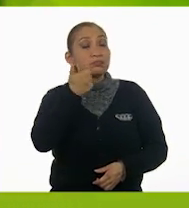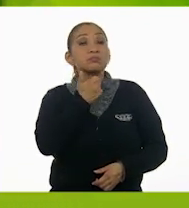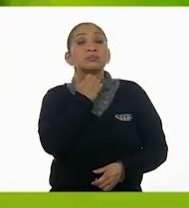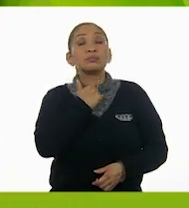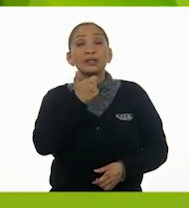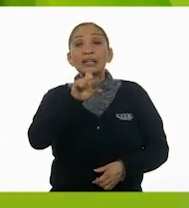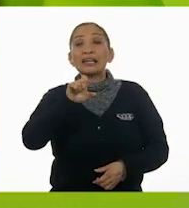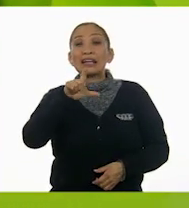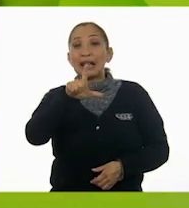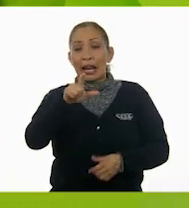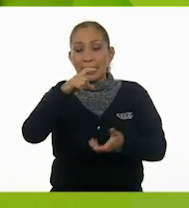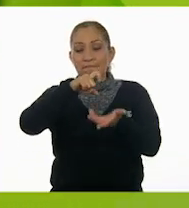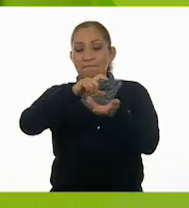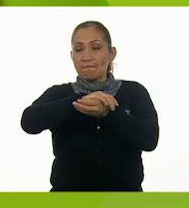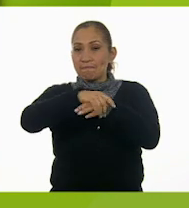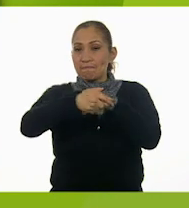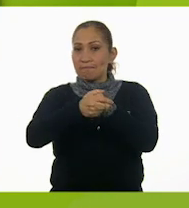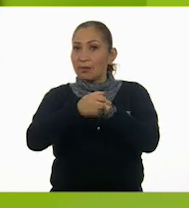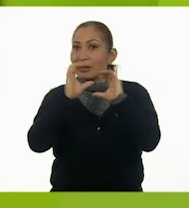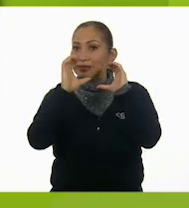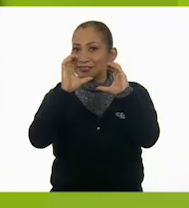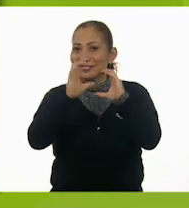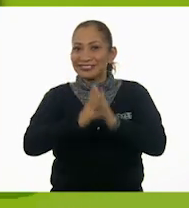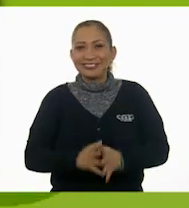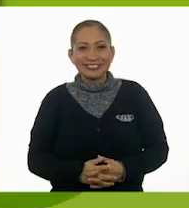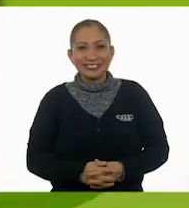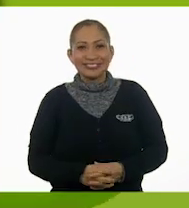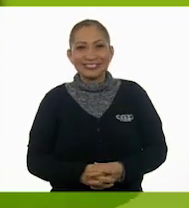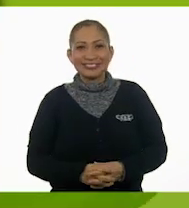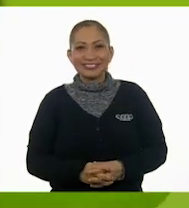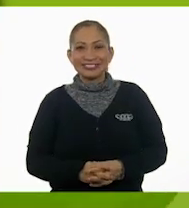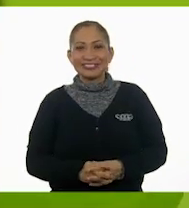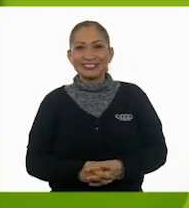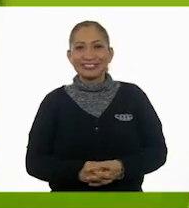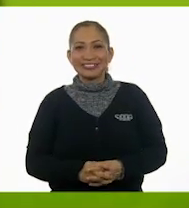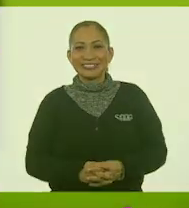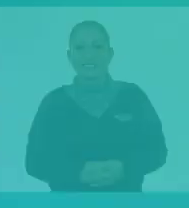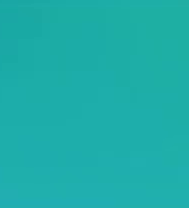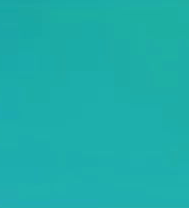usa desinfectantes a base de alcohol. ¡Cuídate!